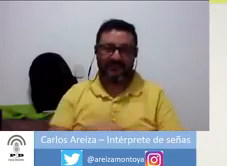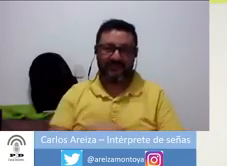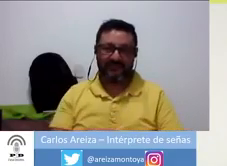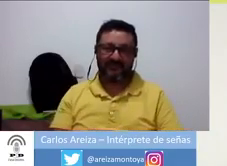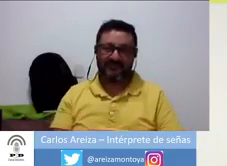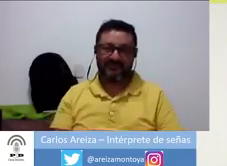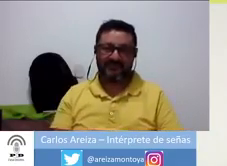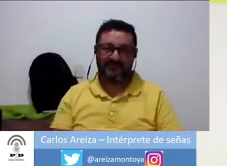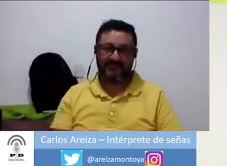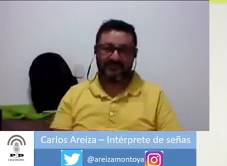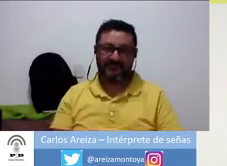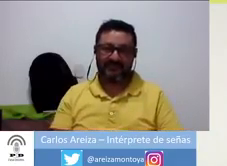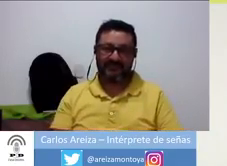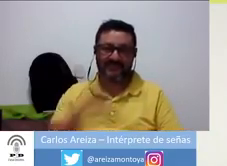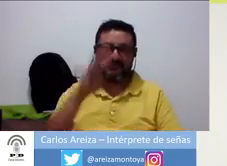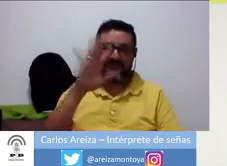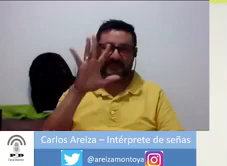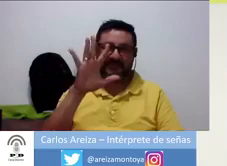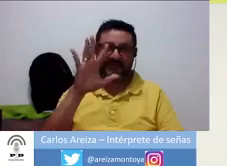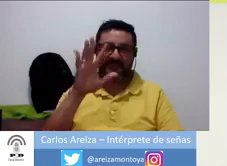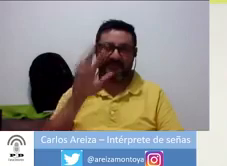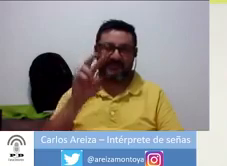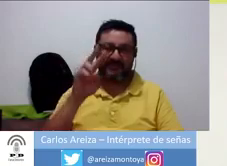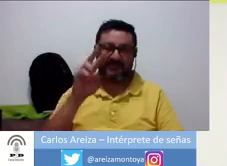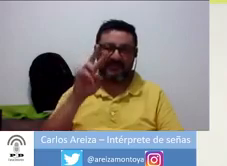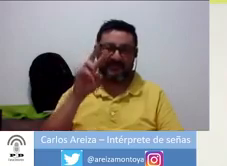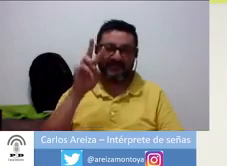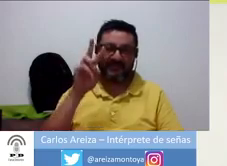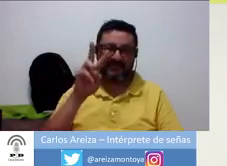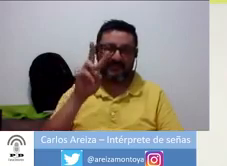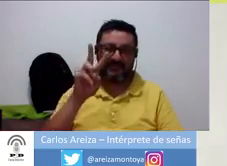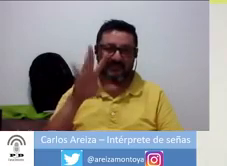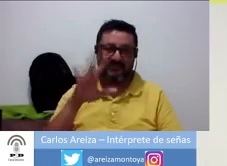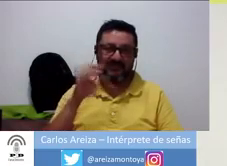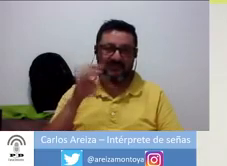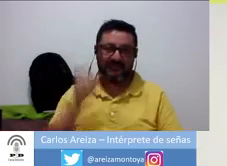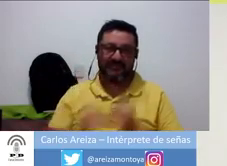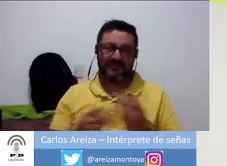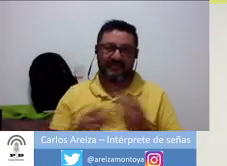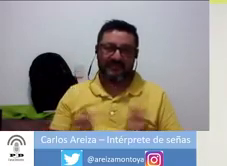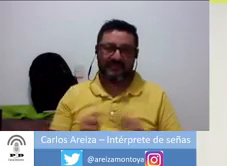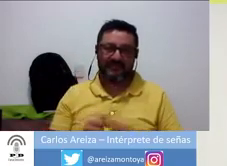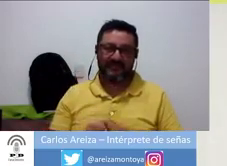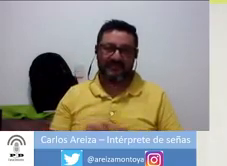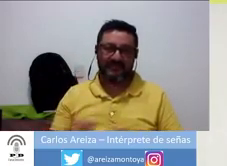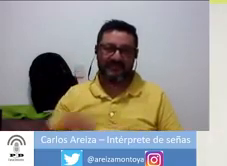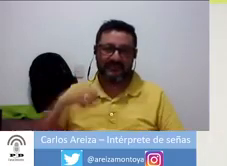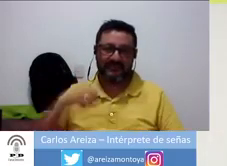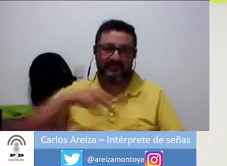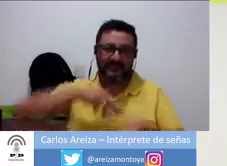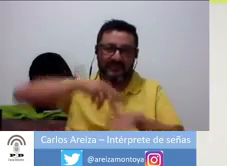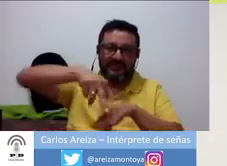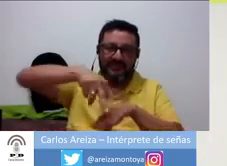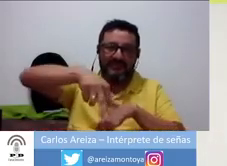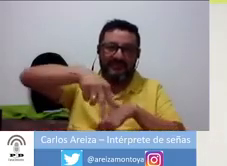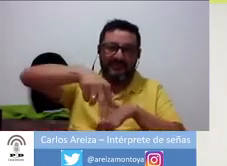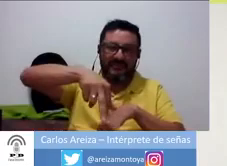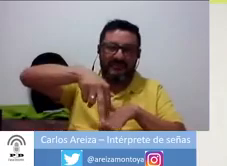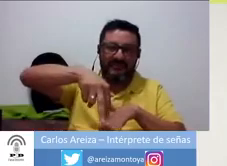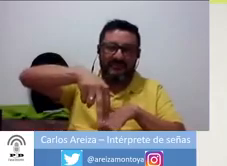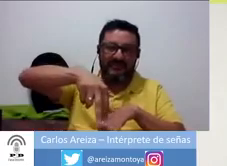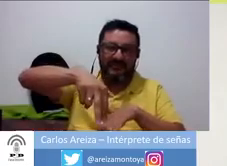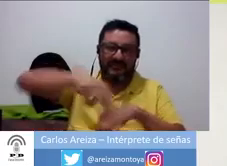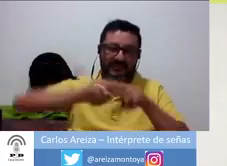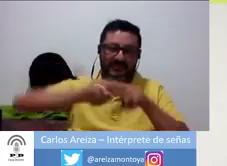Y en esos 45 minutos yo salía a las 2 y cuarto, desde Ditaires, y parce, esa loma para abajo caminando,